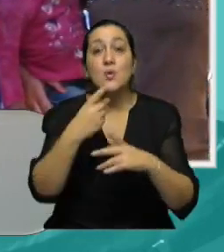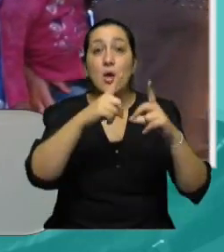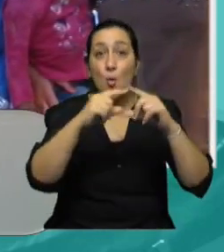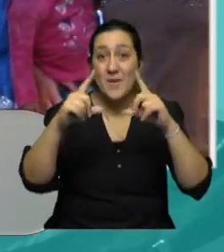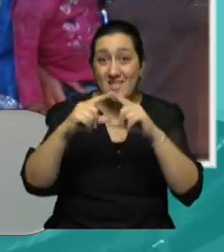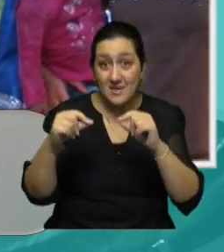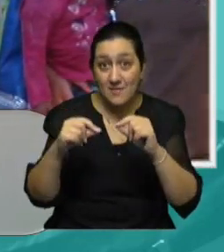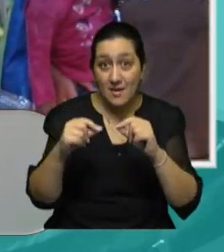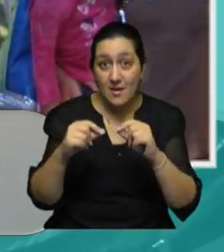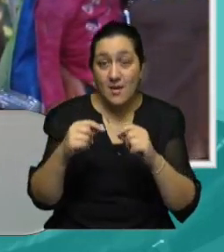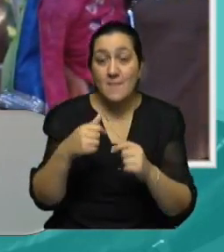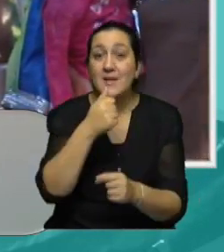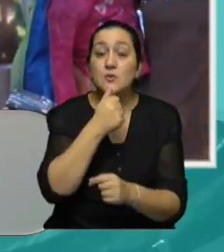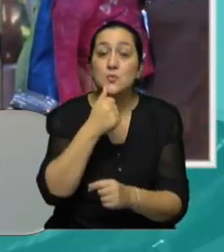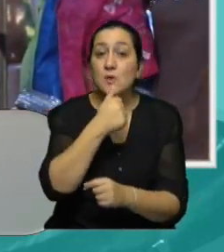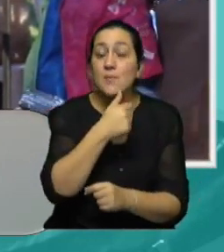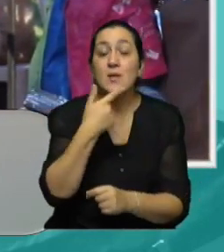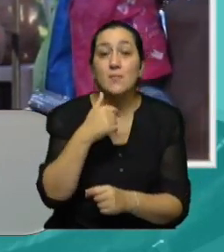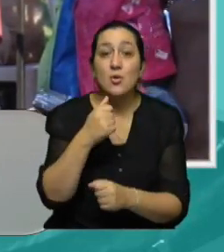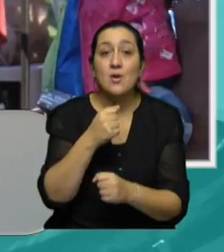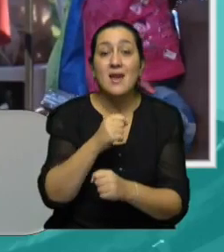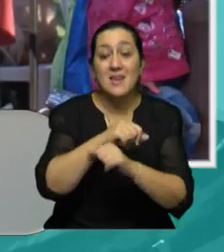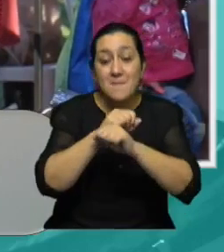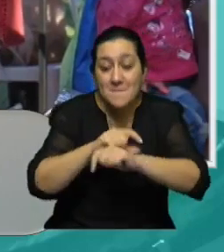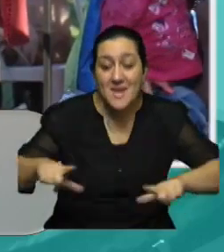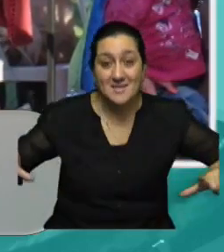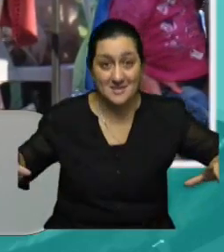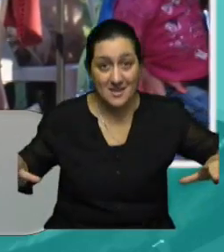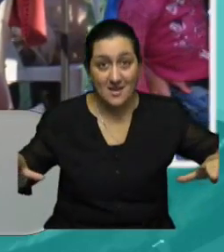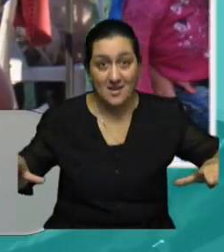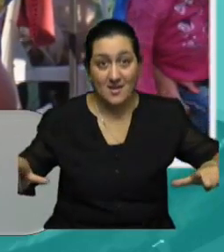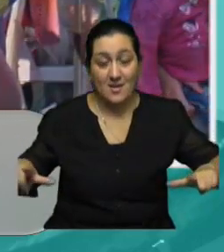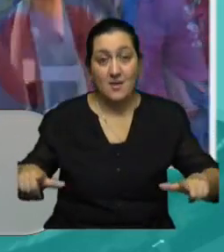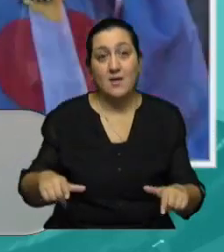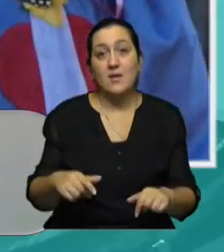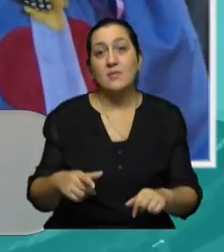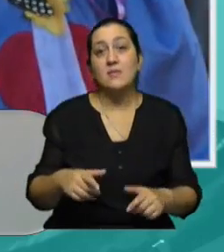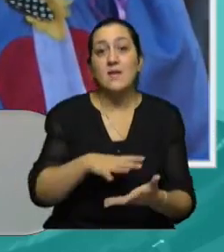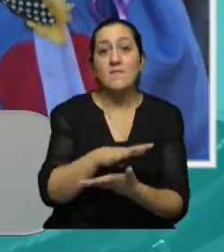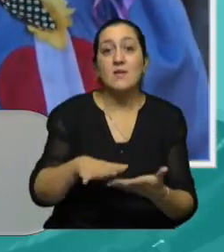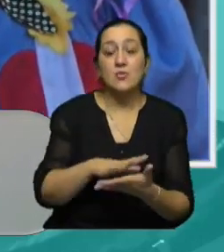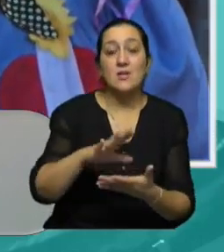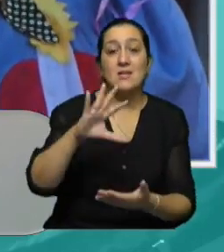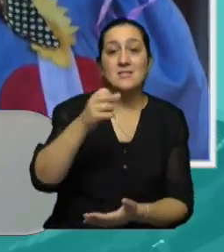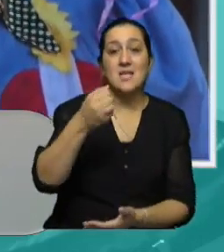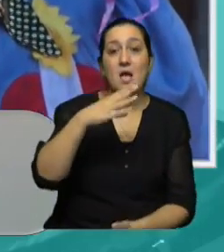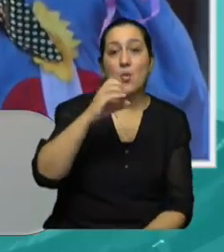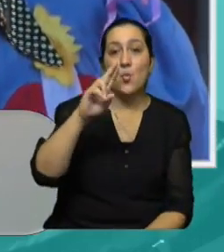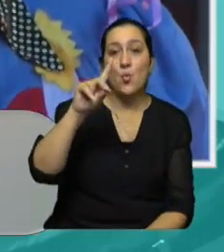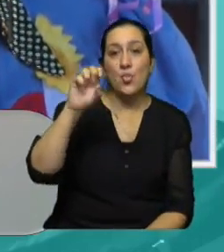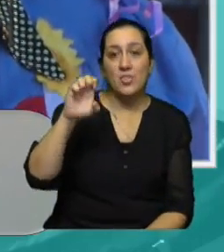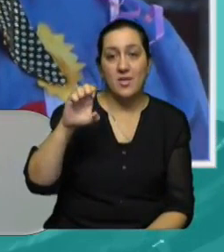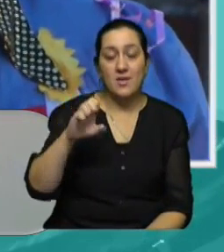solucionar lo que sería la limpieza del Sacude, que es también una experiencia de cogestión que es llevada